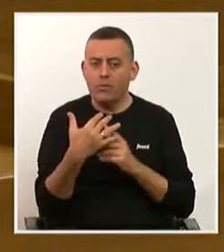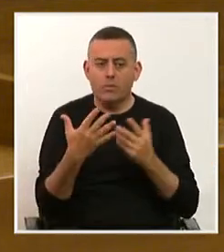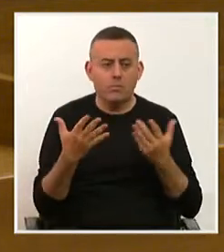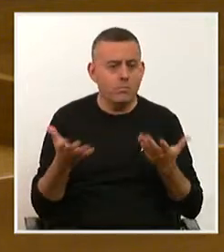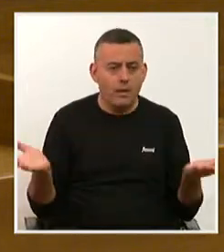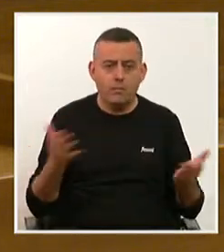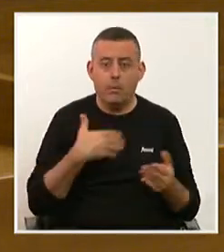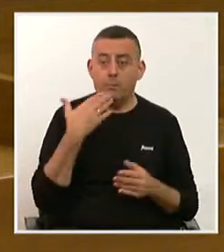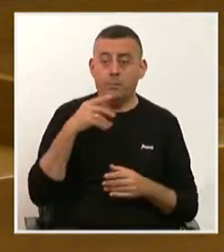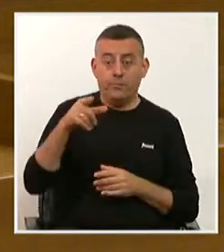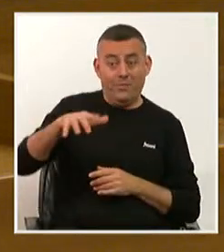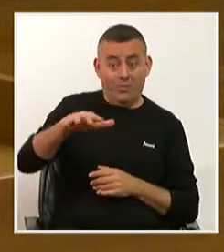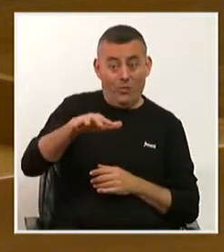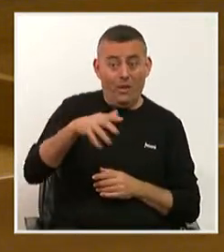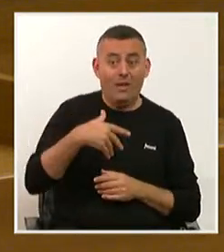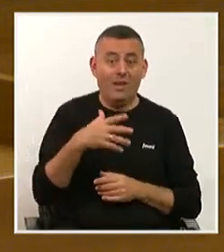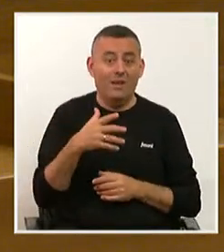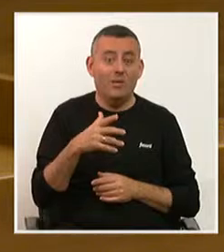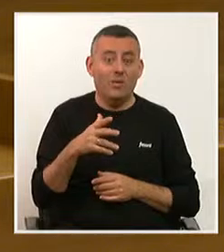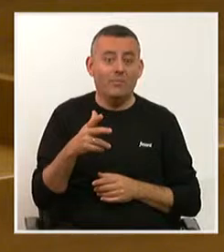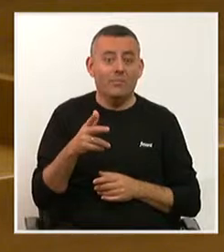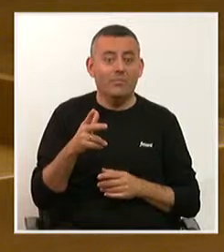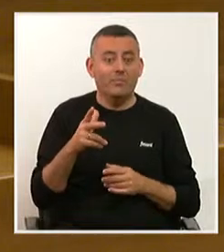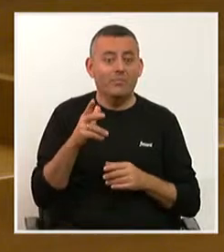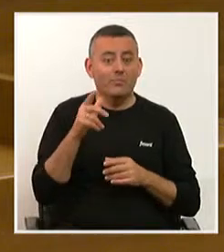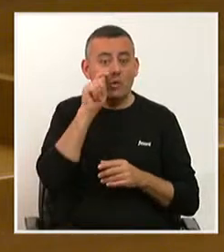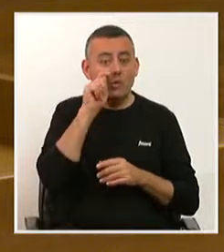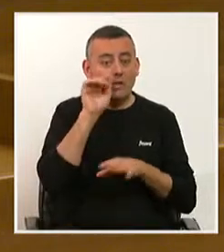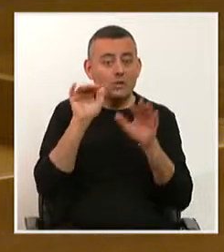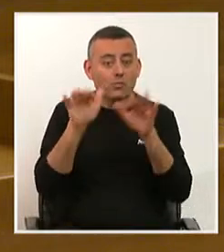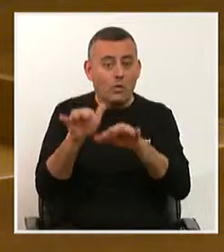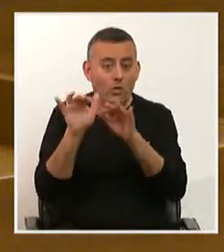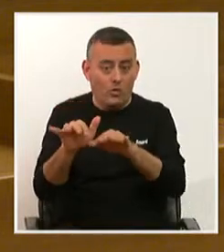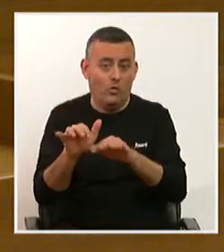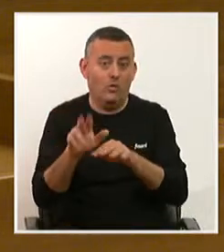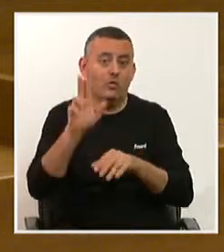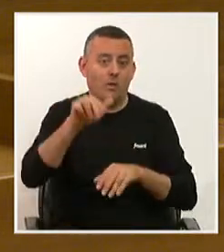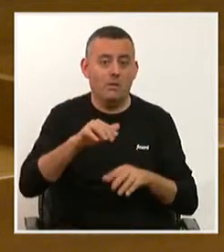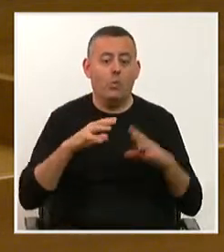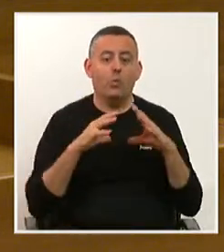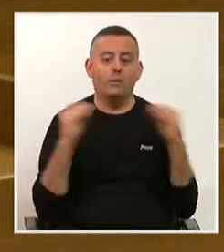turística que es una zona Universitaria y que tambén un hospital